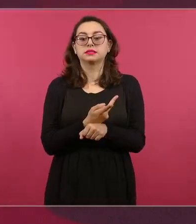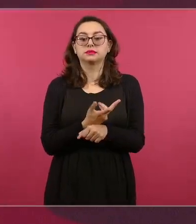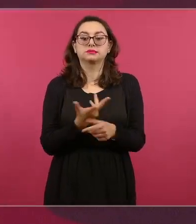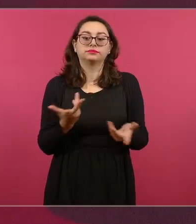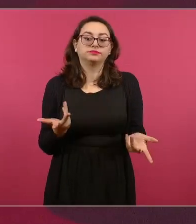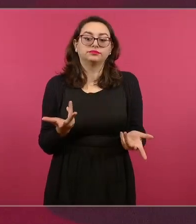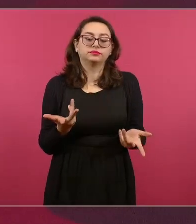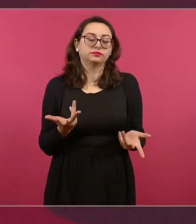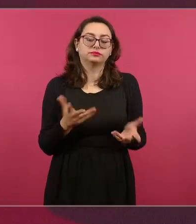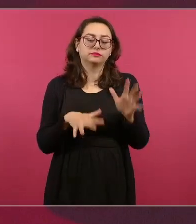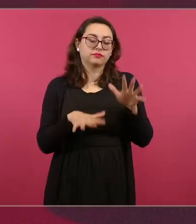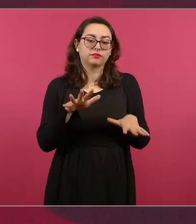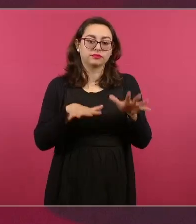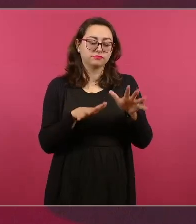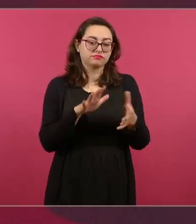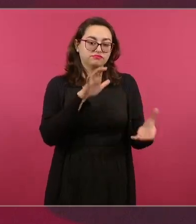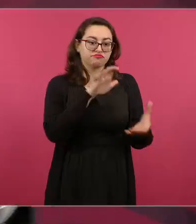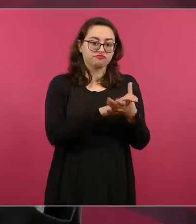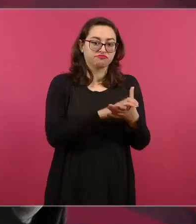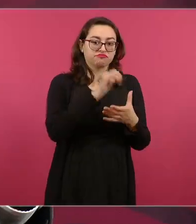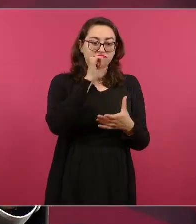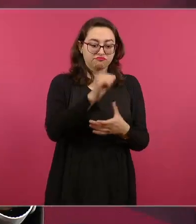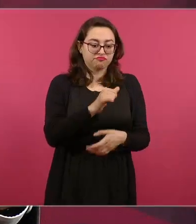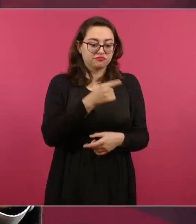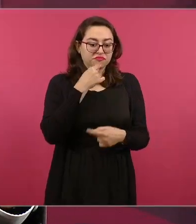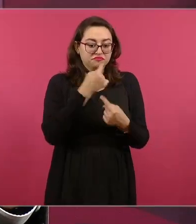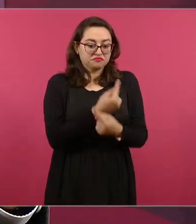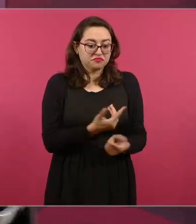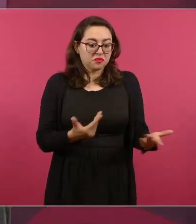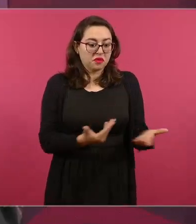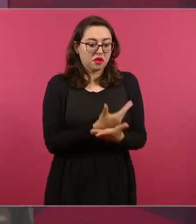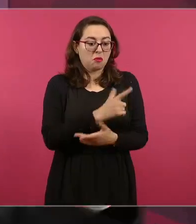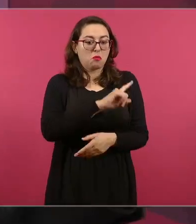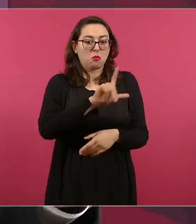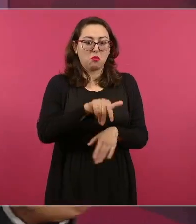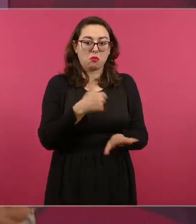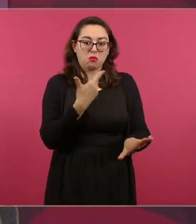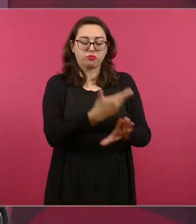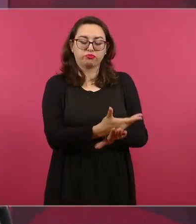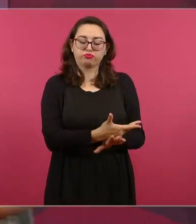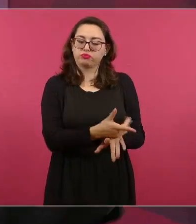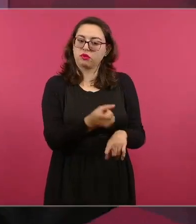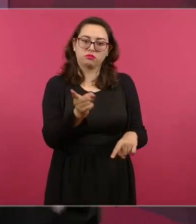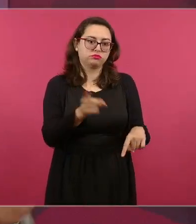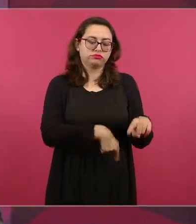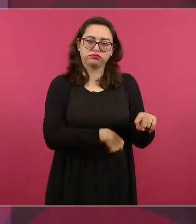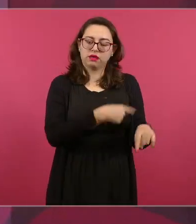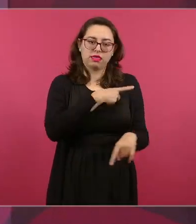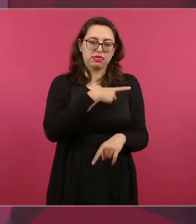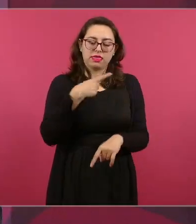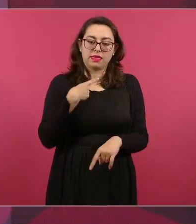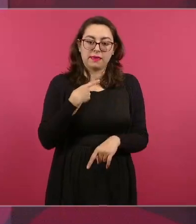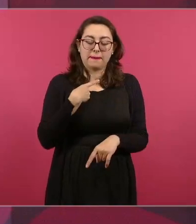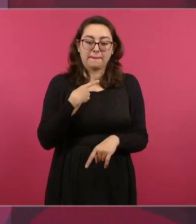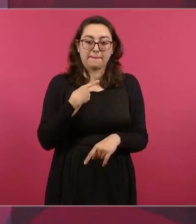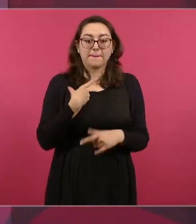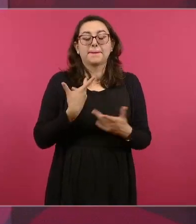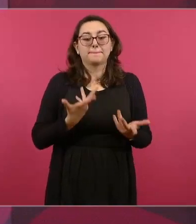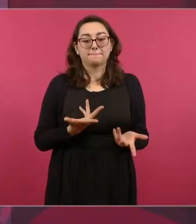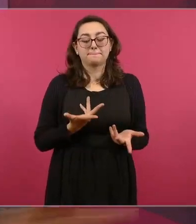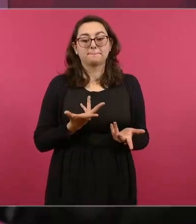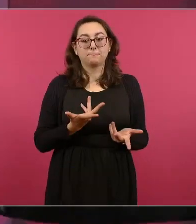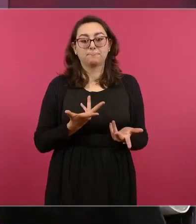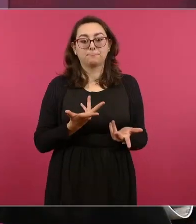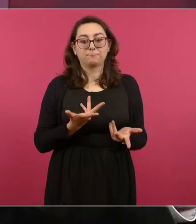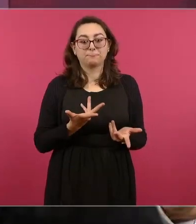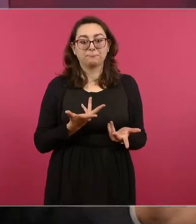padres, que eso hay que quitar. Y habla también los magonistas de